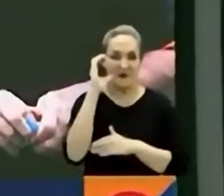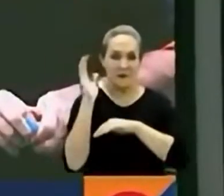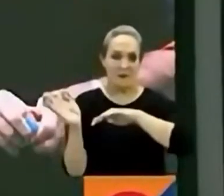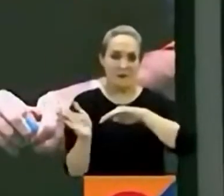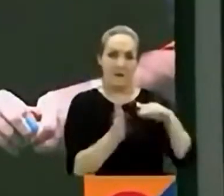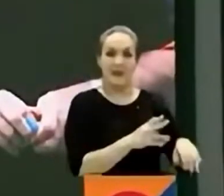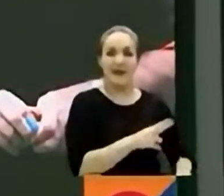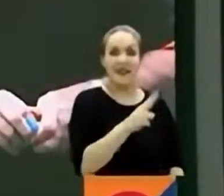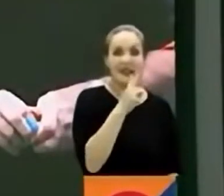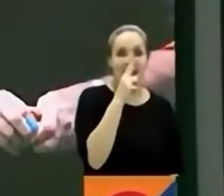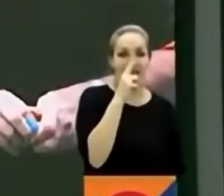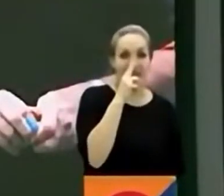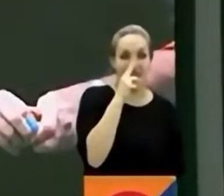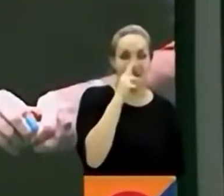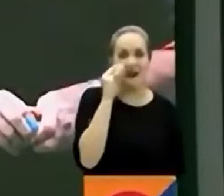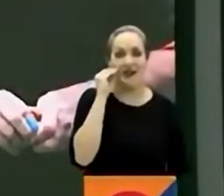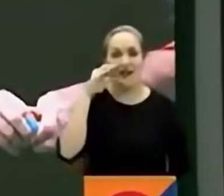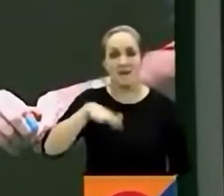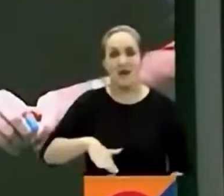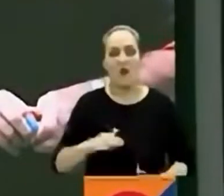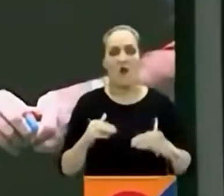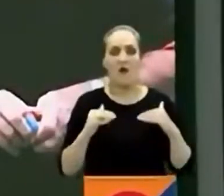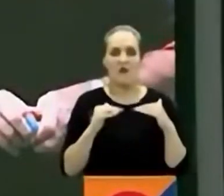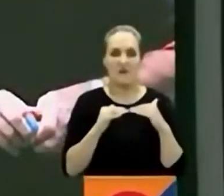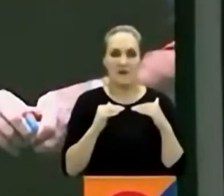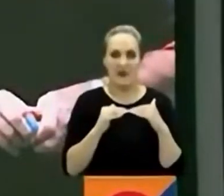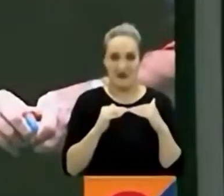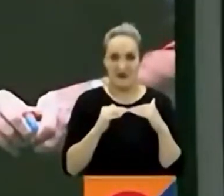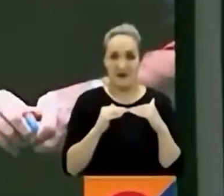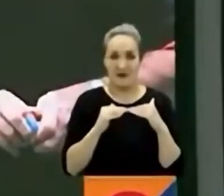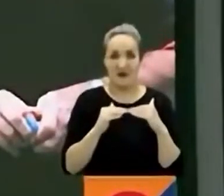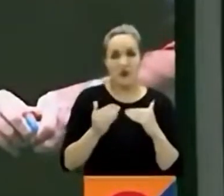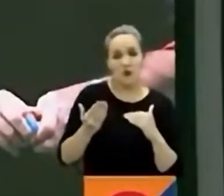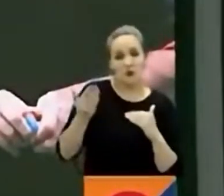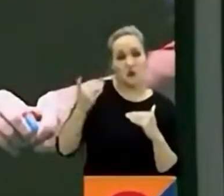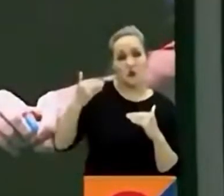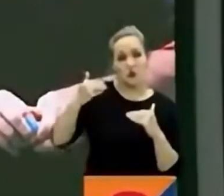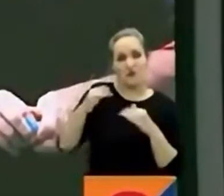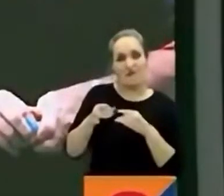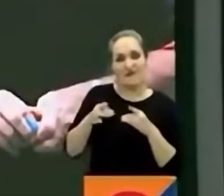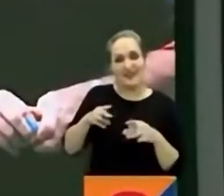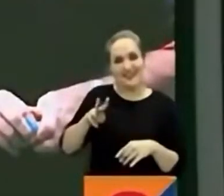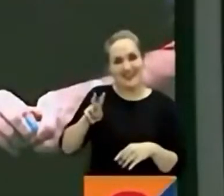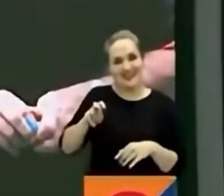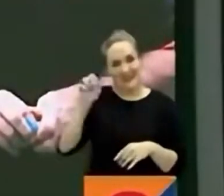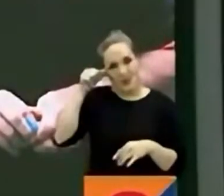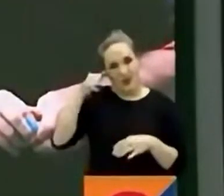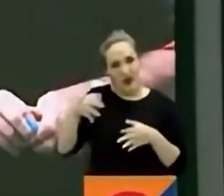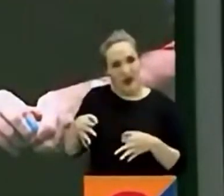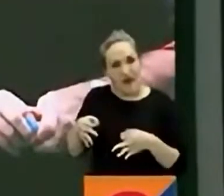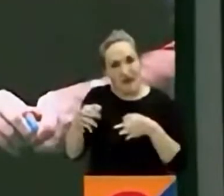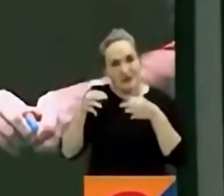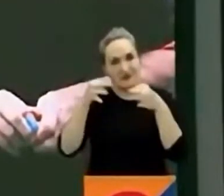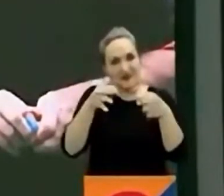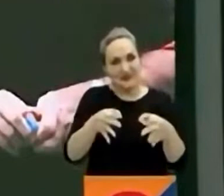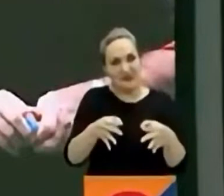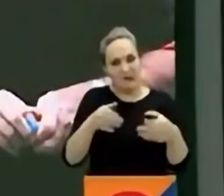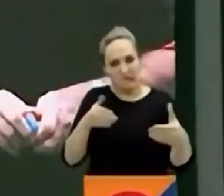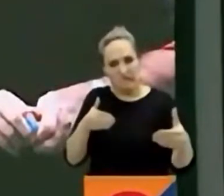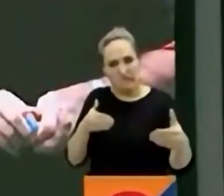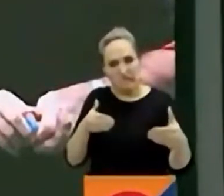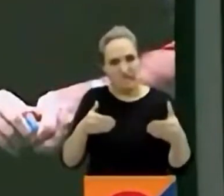Nacional y Envigado empataron en el Atanasio Girardot, partido correspondiente a la fecha 7. Recuerden que tenían que ponerse al